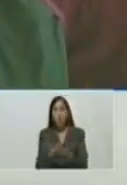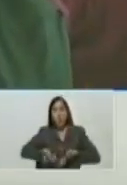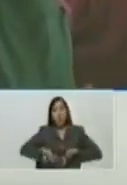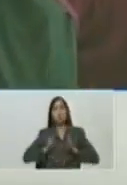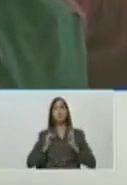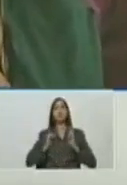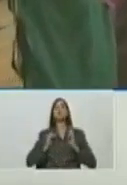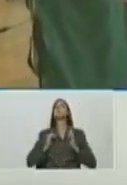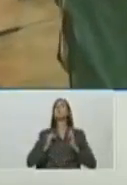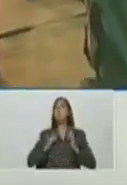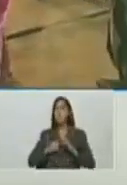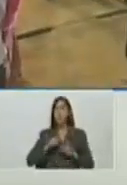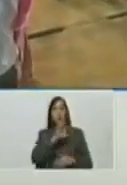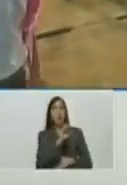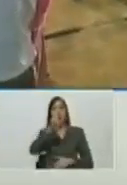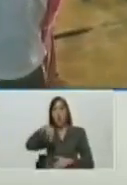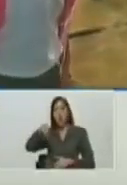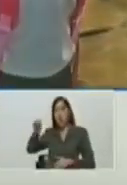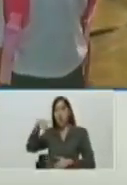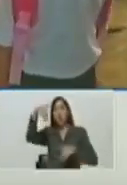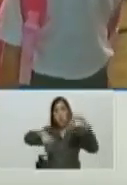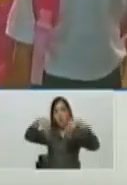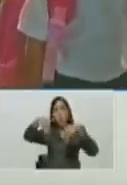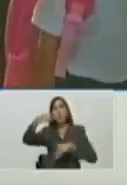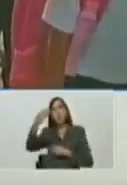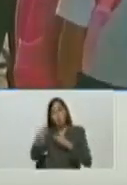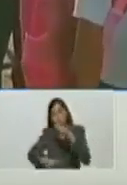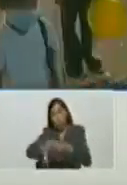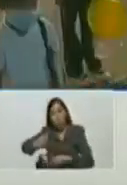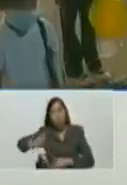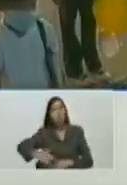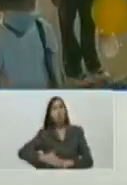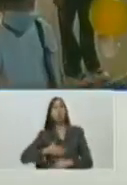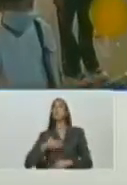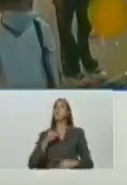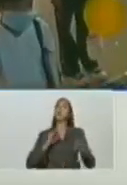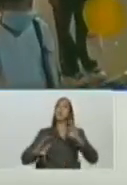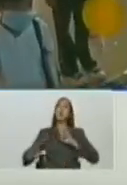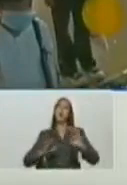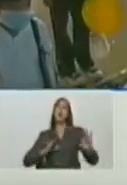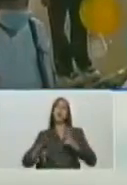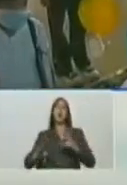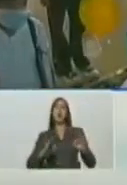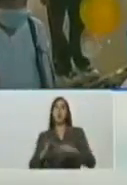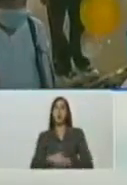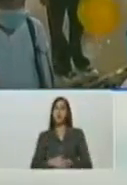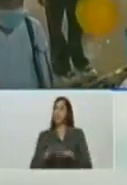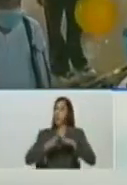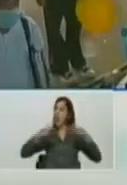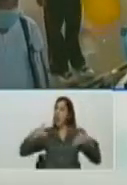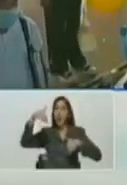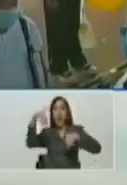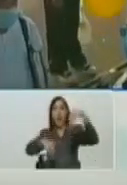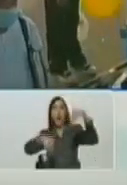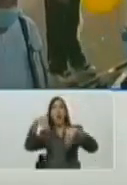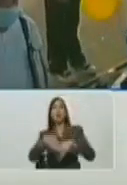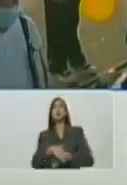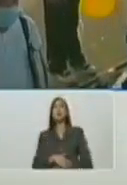al Consejo Nacional Electoral para que se organicen las elecciones, las mega elecciones